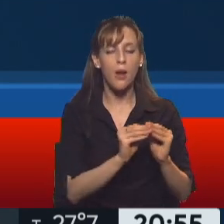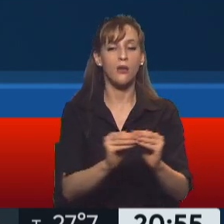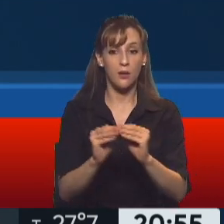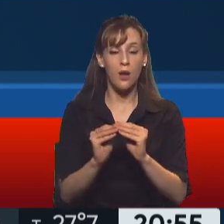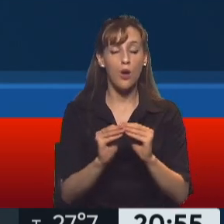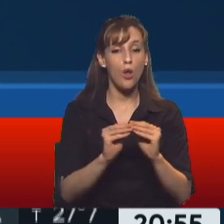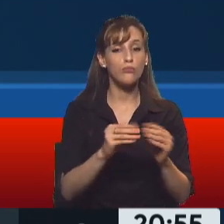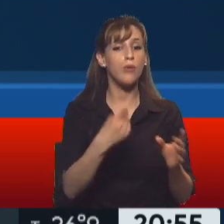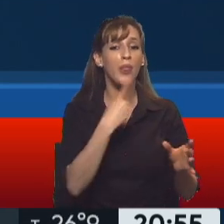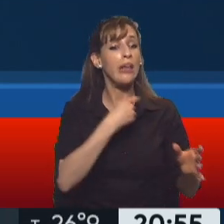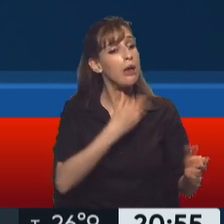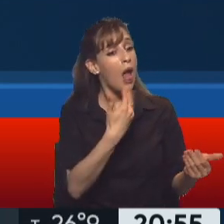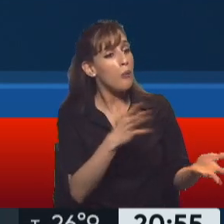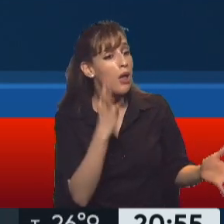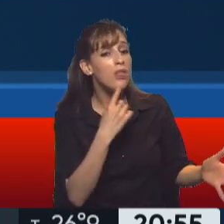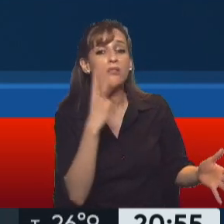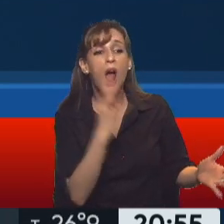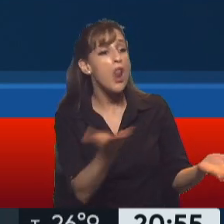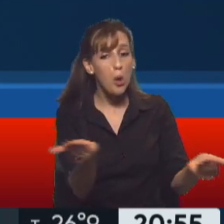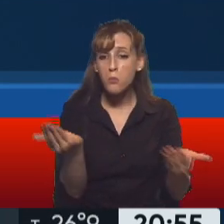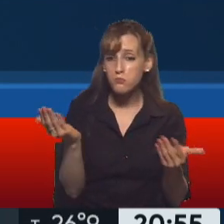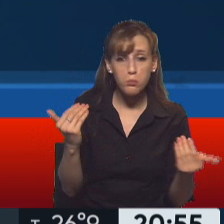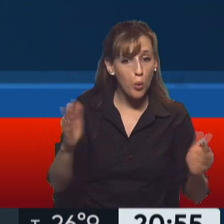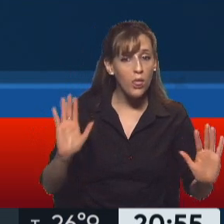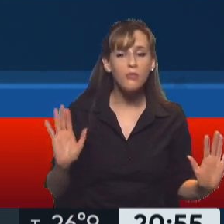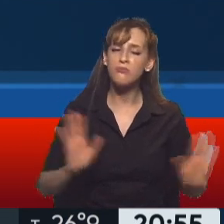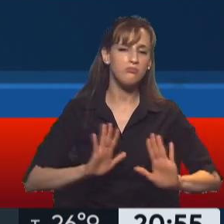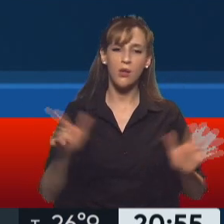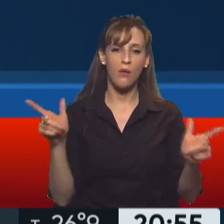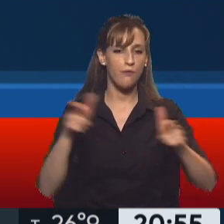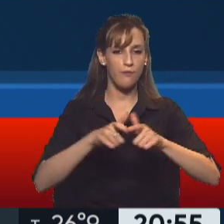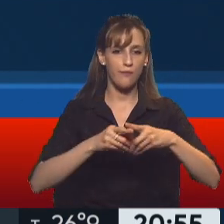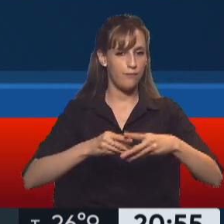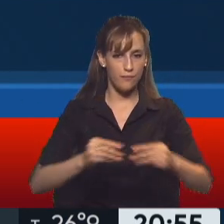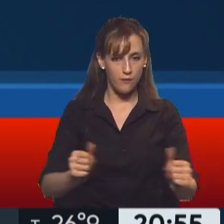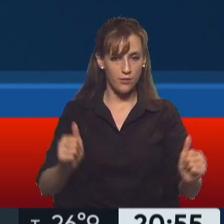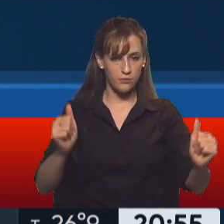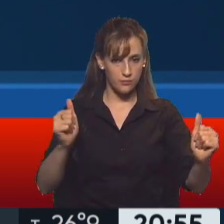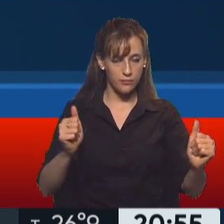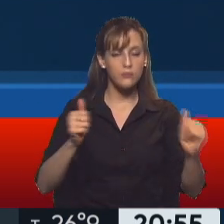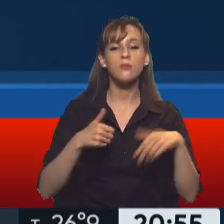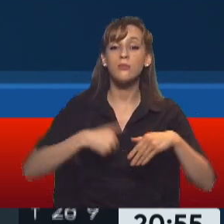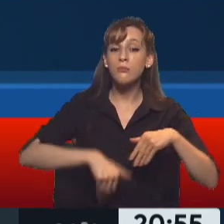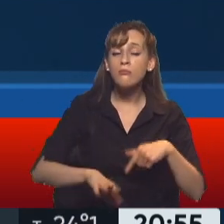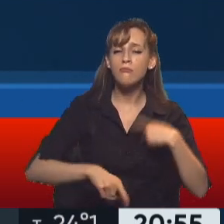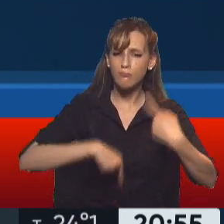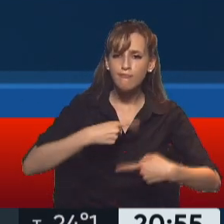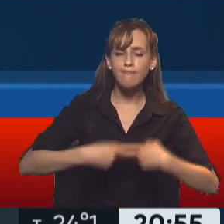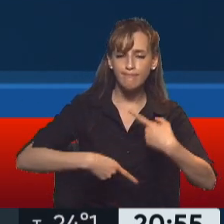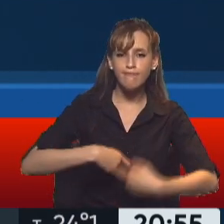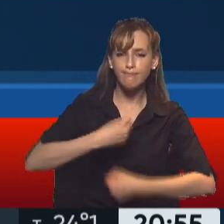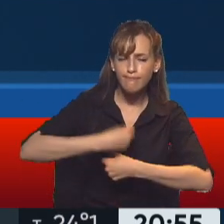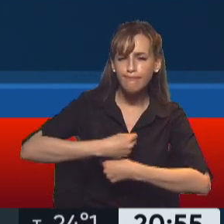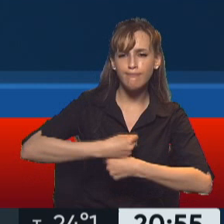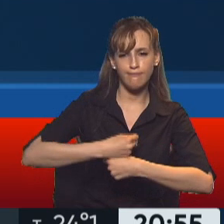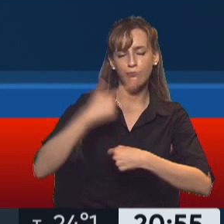si quería decir algo, y así terminó el primer encuentro. Quedamos en seguir trabajando en un futuro